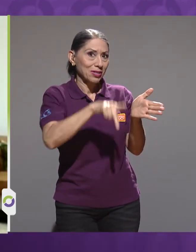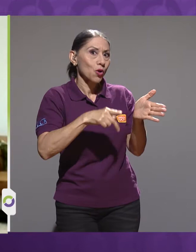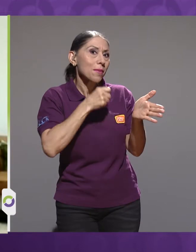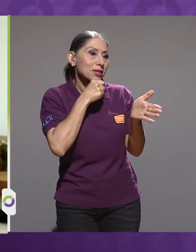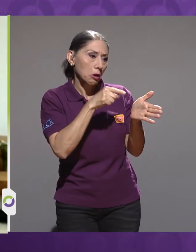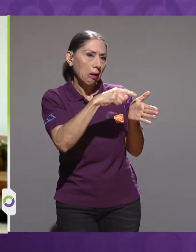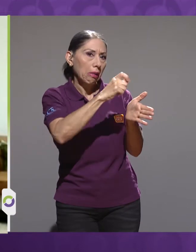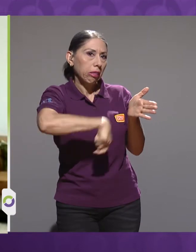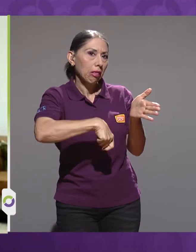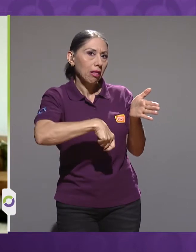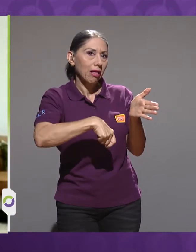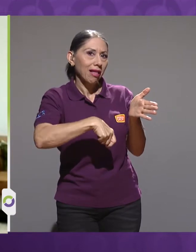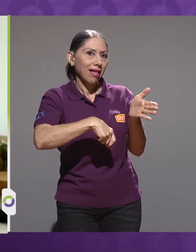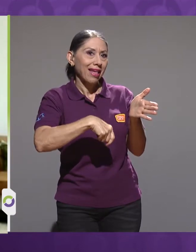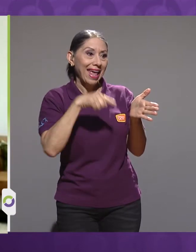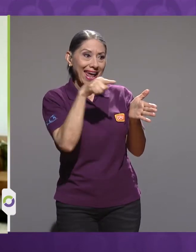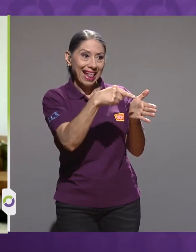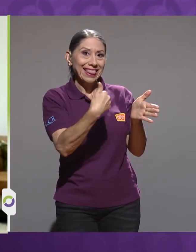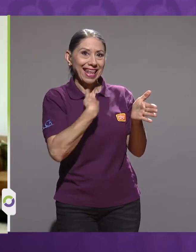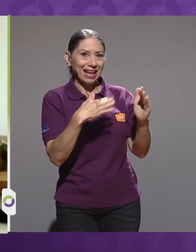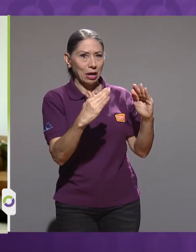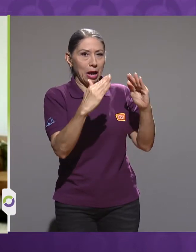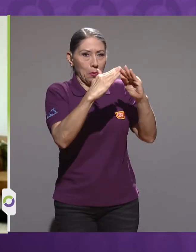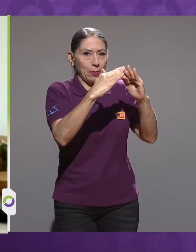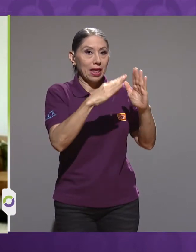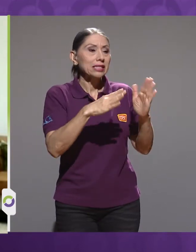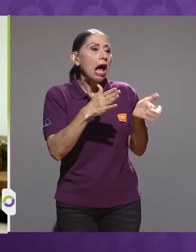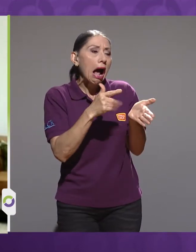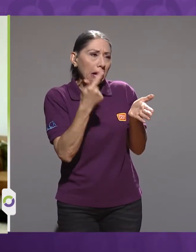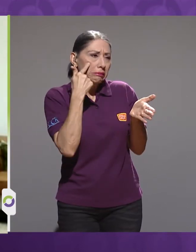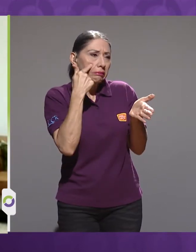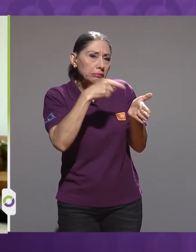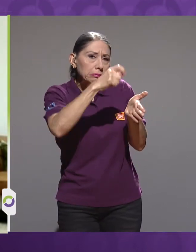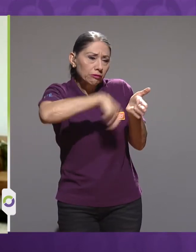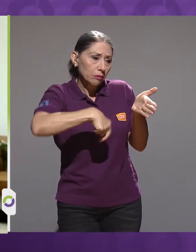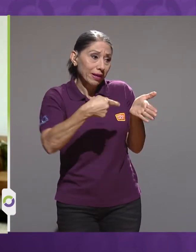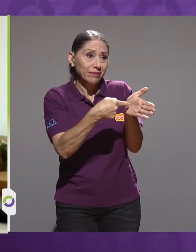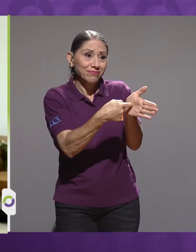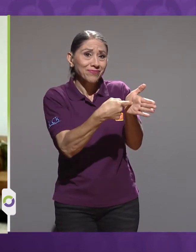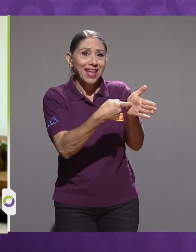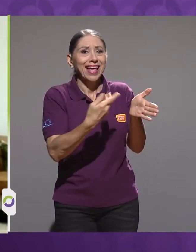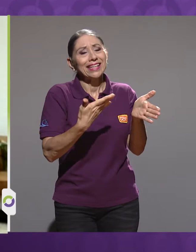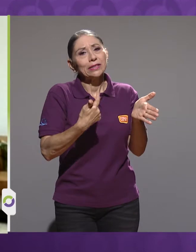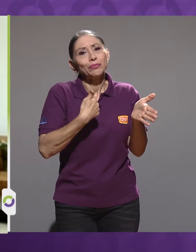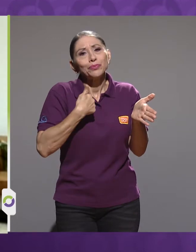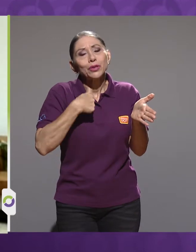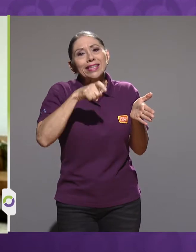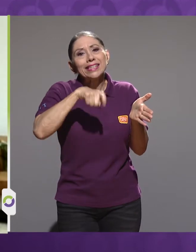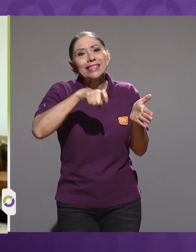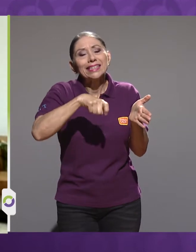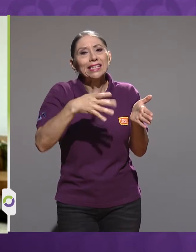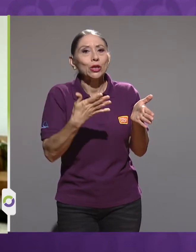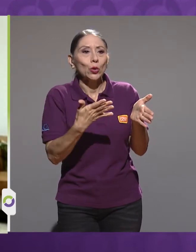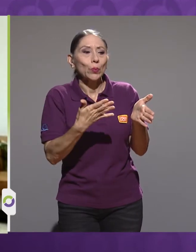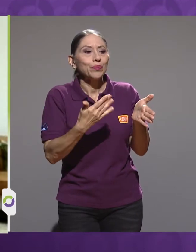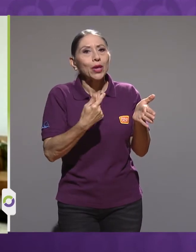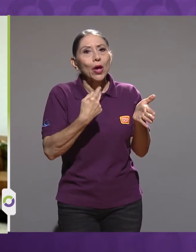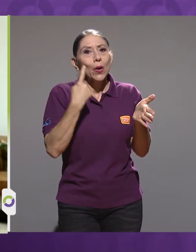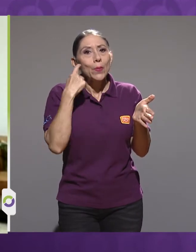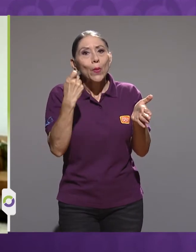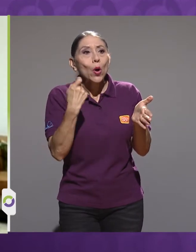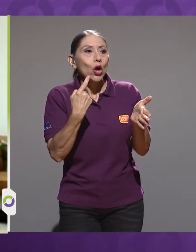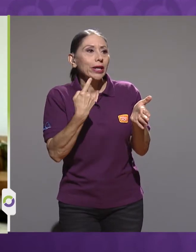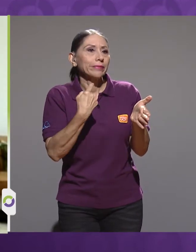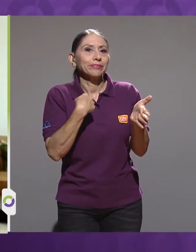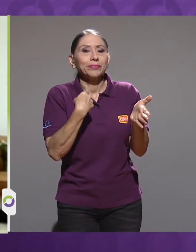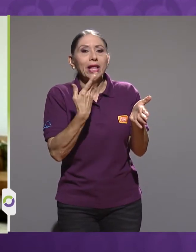propiedades, y diciéndole que es que necesitan que como que él va a ser parte